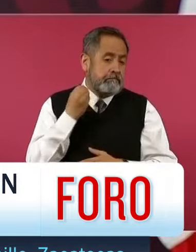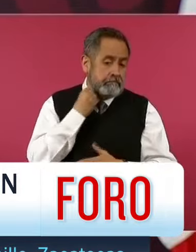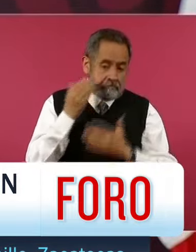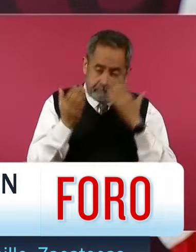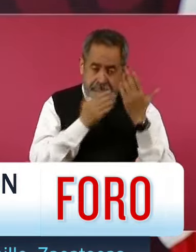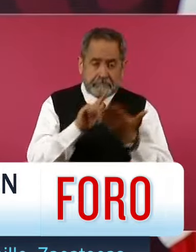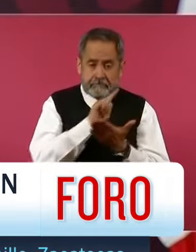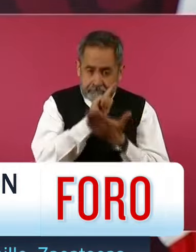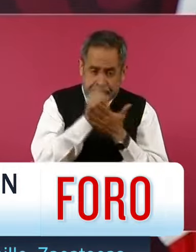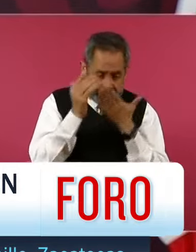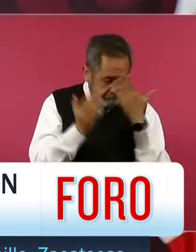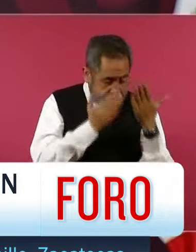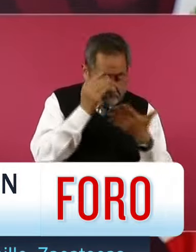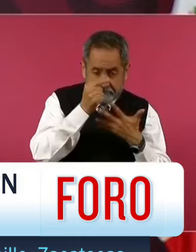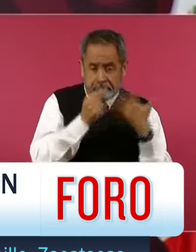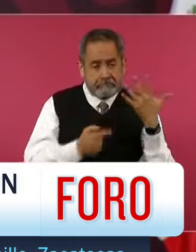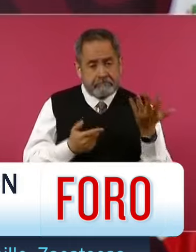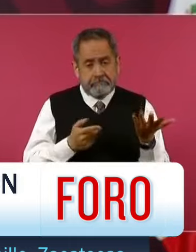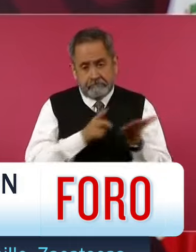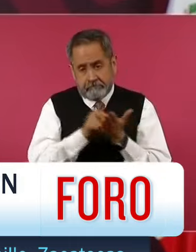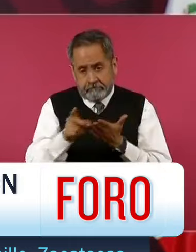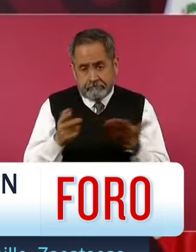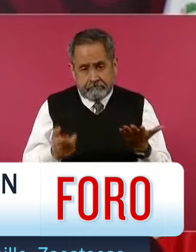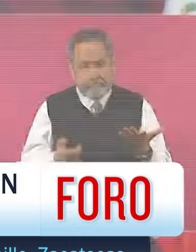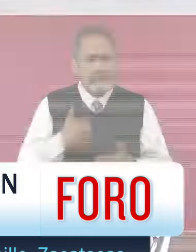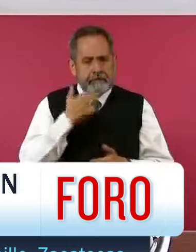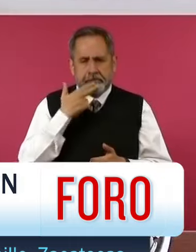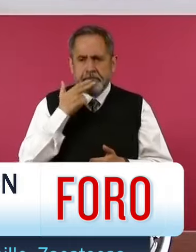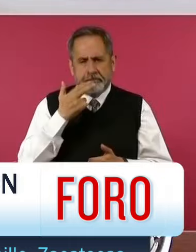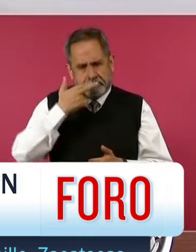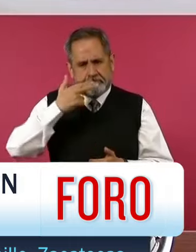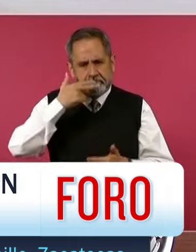la reforma al Poder Judicial. Así lo dijo.